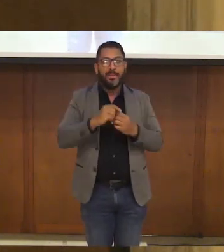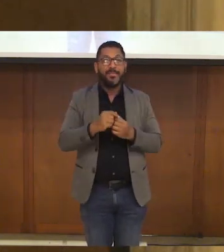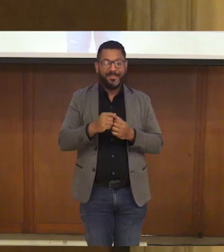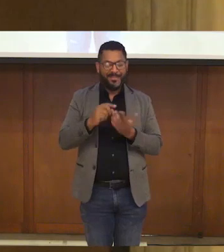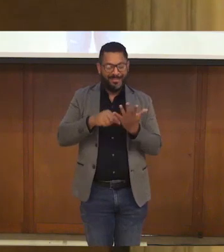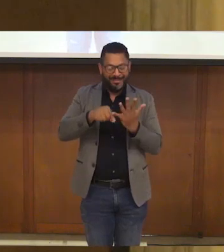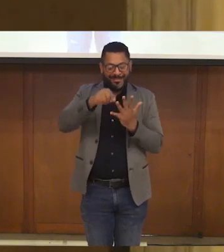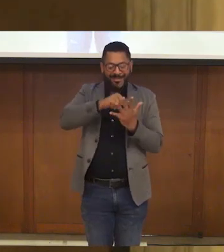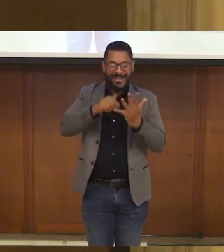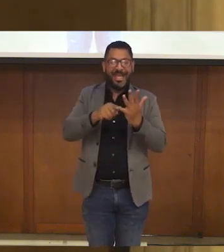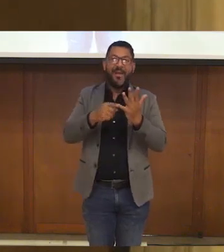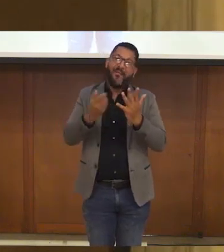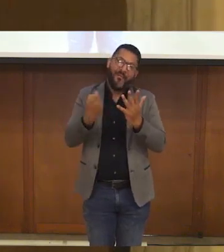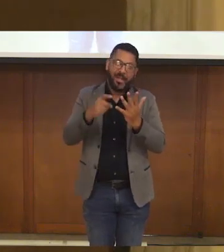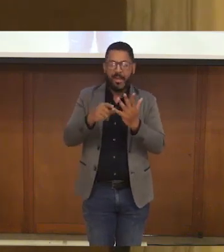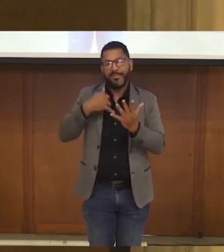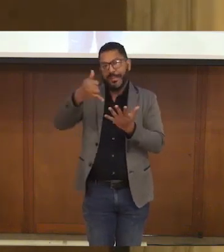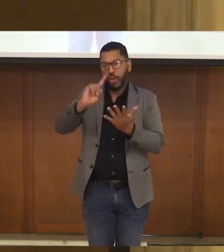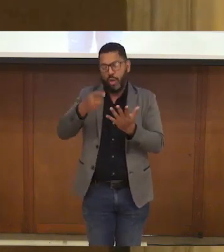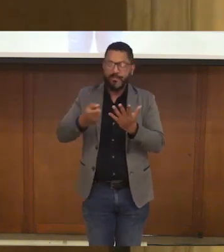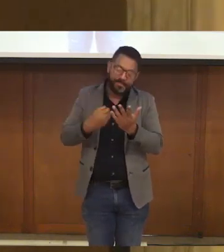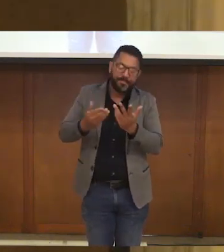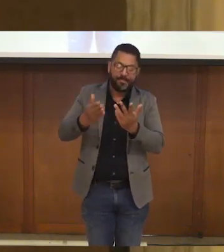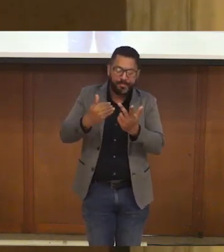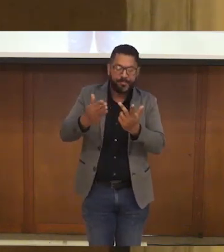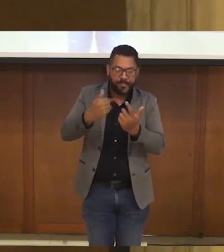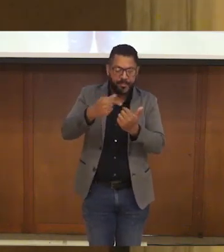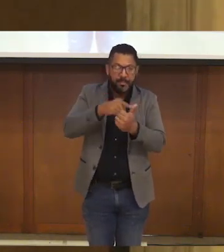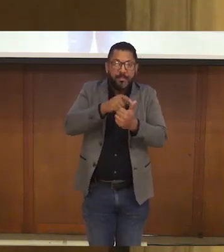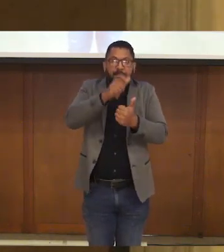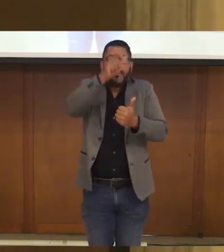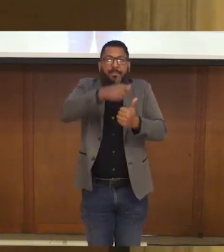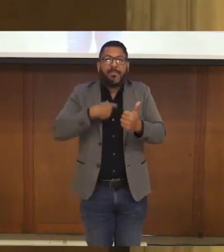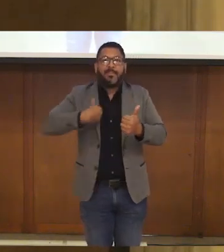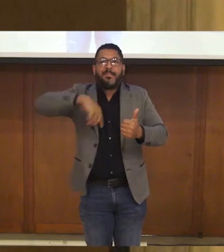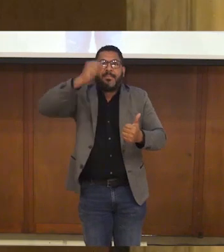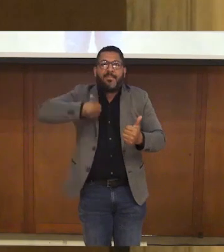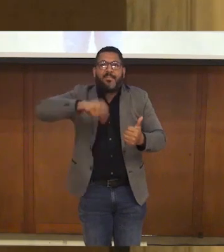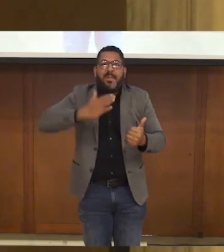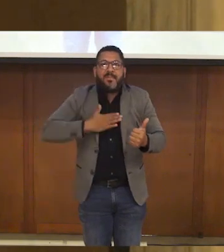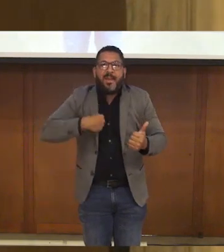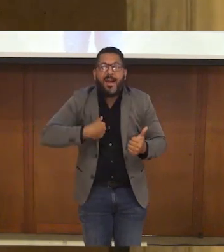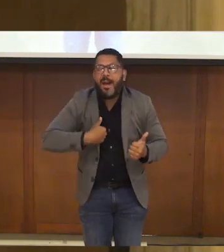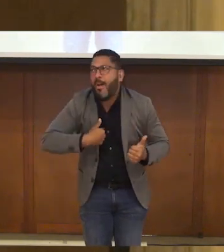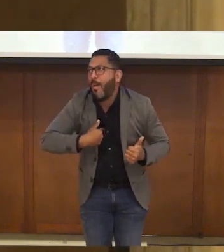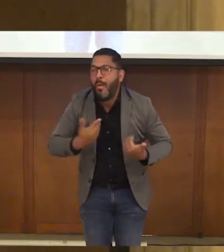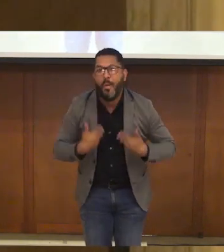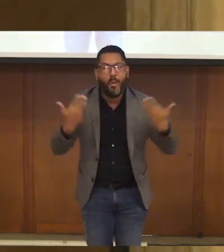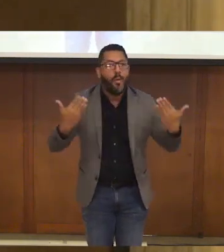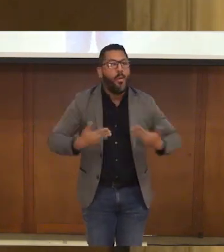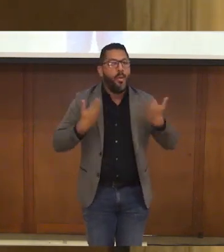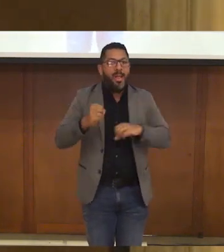que nombraron de atrás para adelante los finalistas y finalmente el premio era para La Luna en los Almendros. Fue